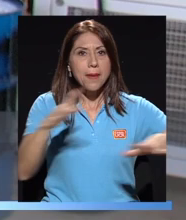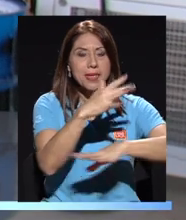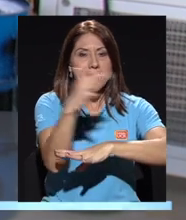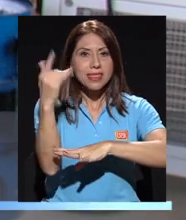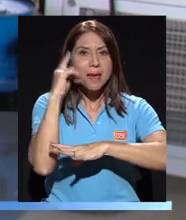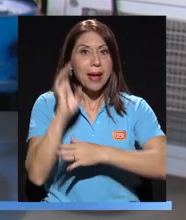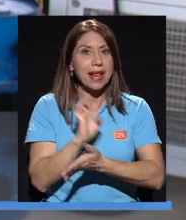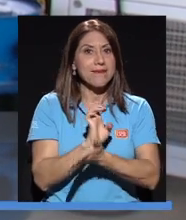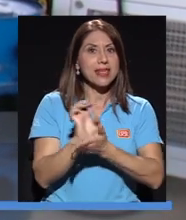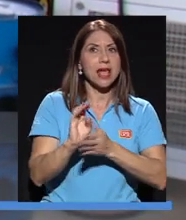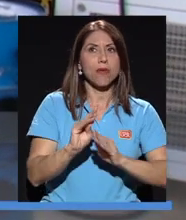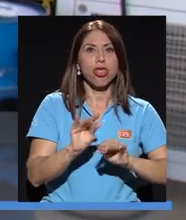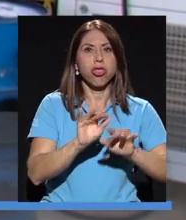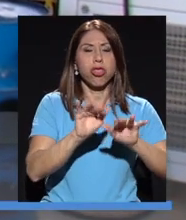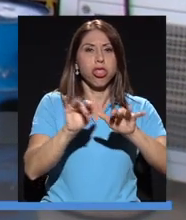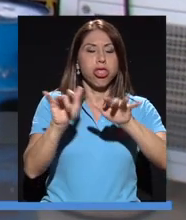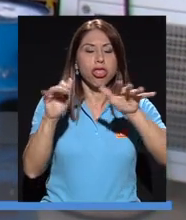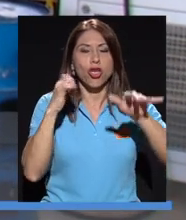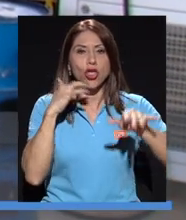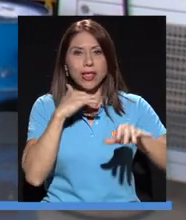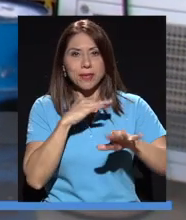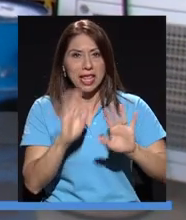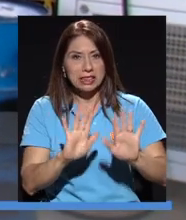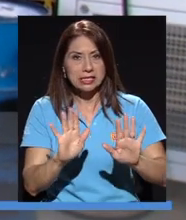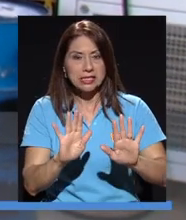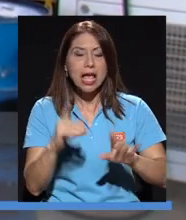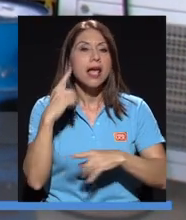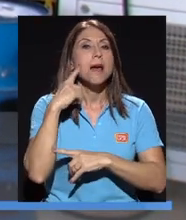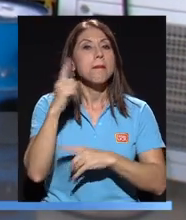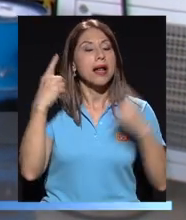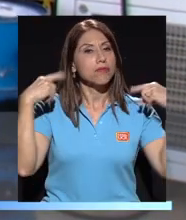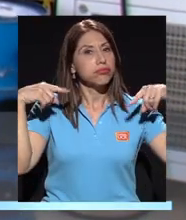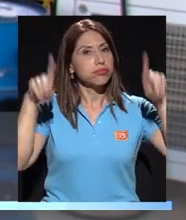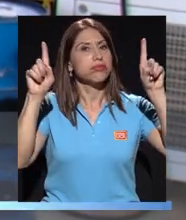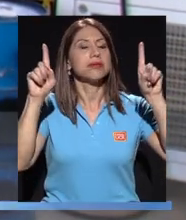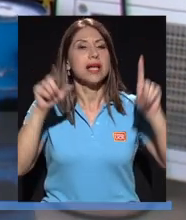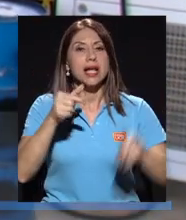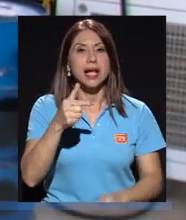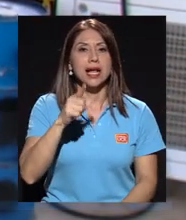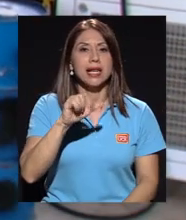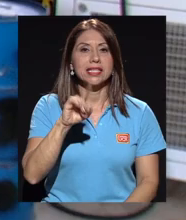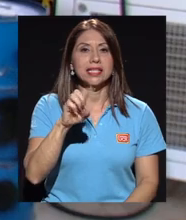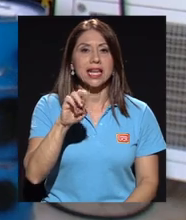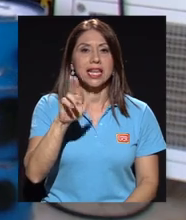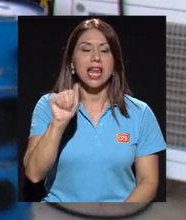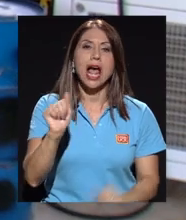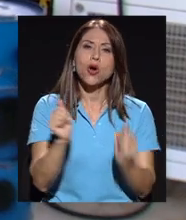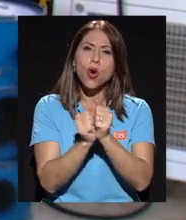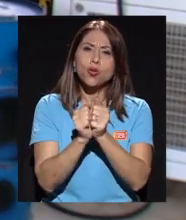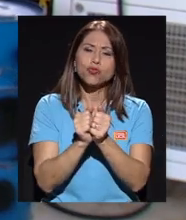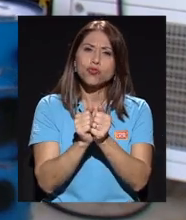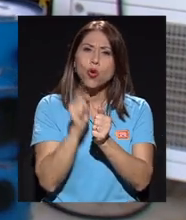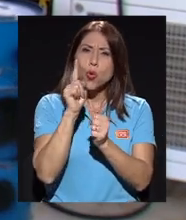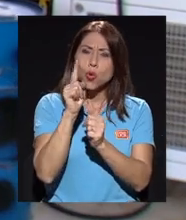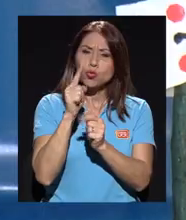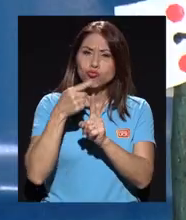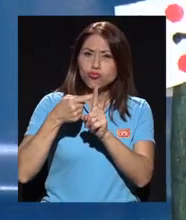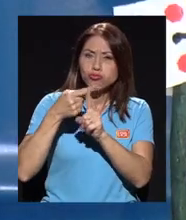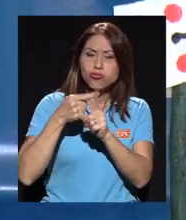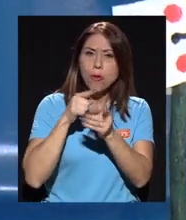hagan emisiones de sustancias contaminantes, ¿verdad? Para obtener lo que sería la glicerina con un grado de purificación